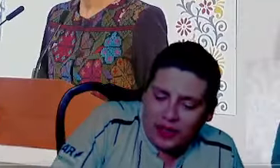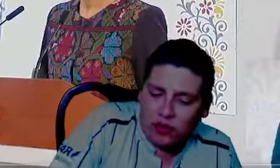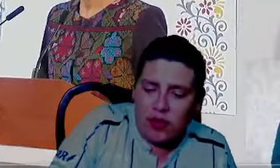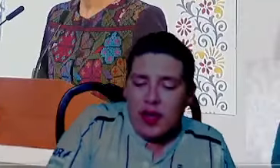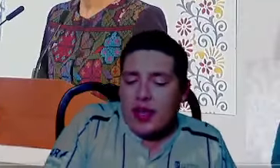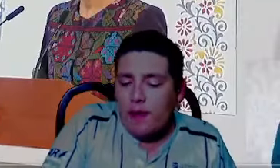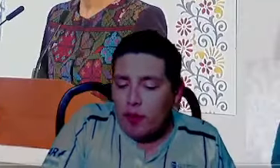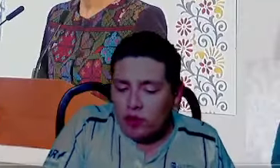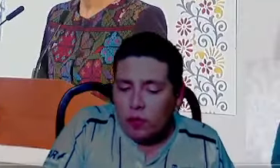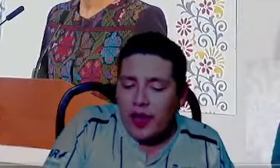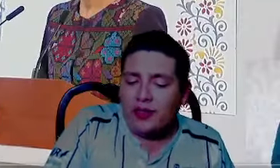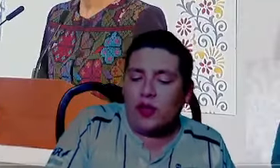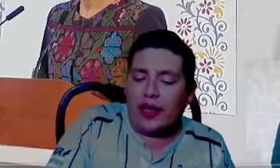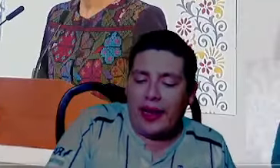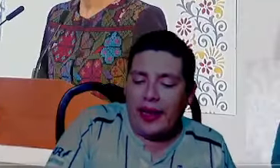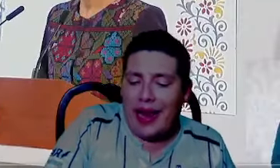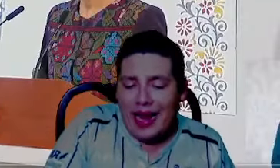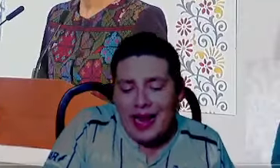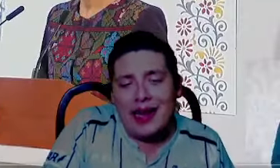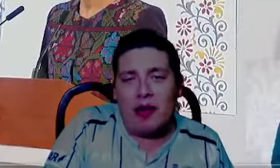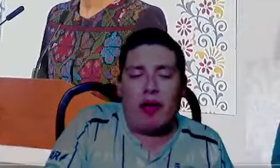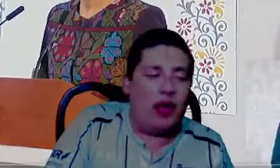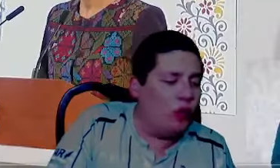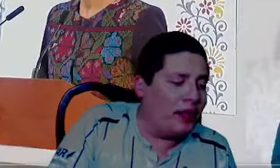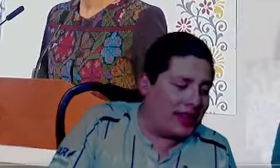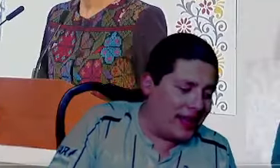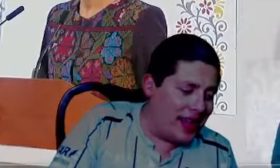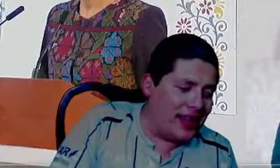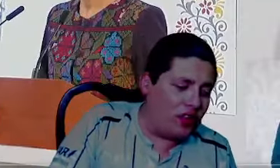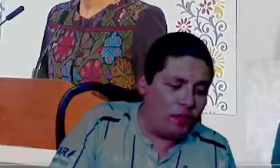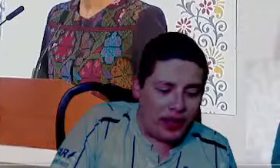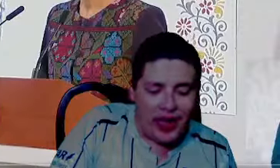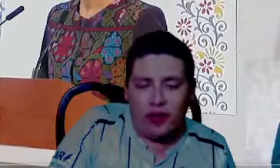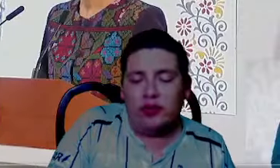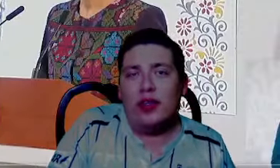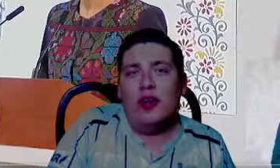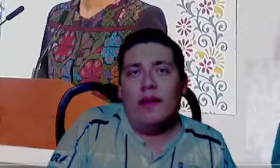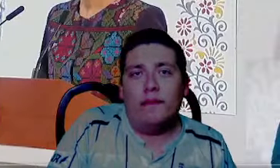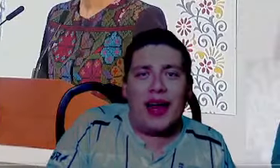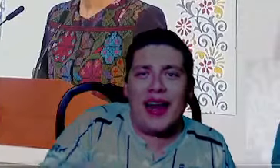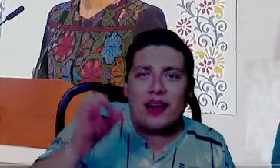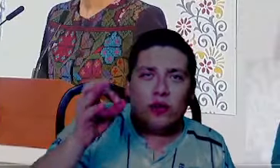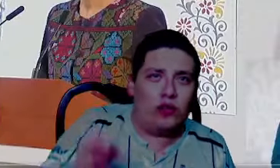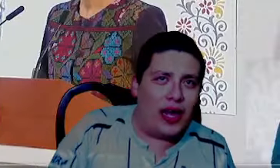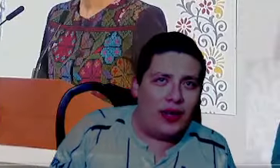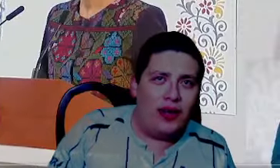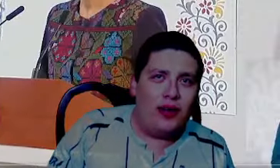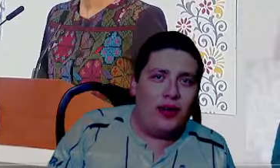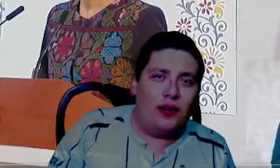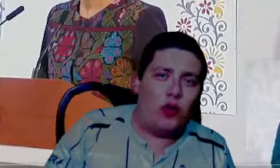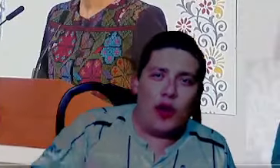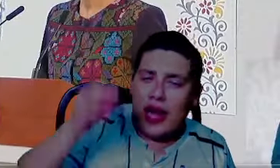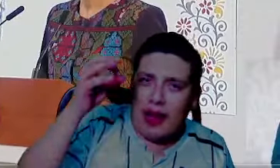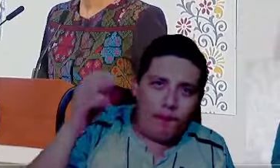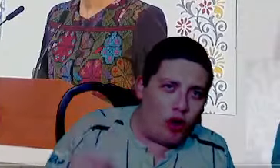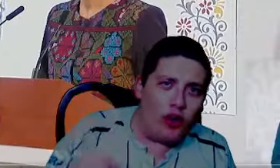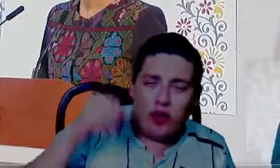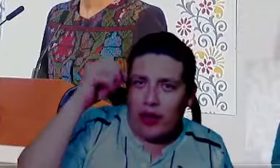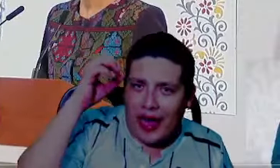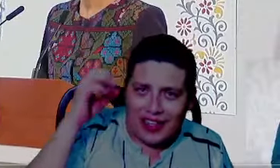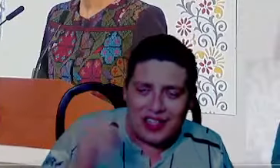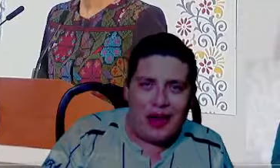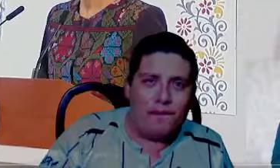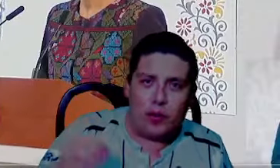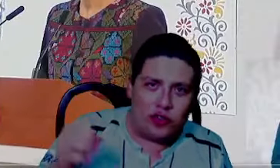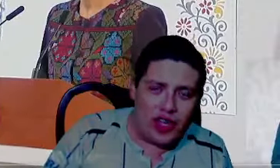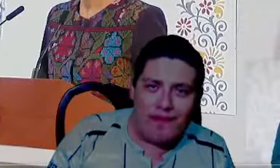habló al respecto. Y por supuesto que el INE, Guadalupe Tadei y compañeros van a contar con el